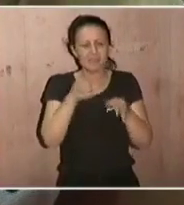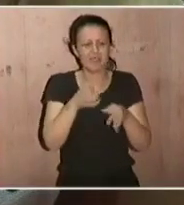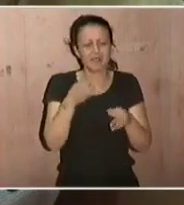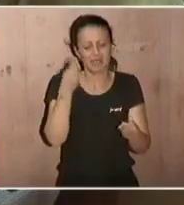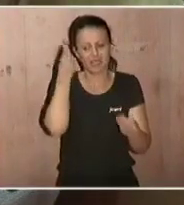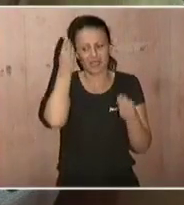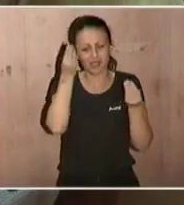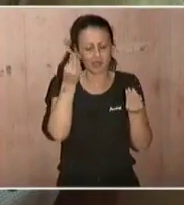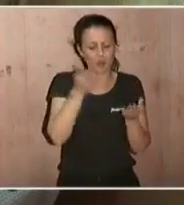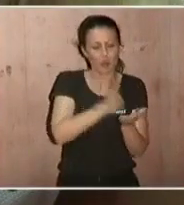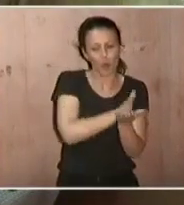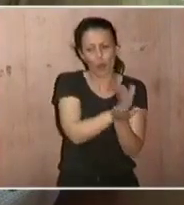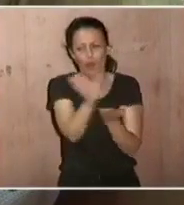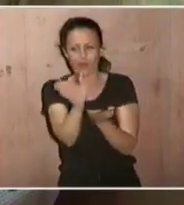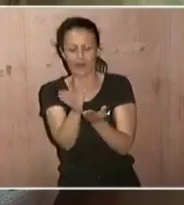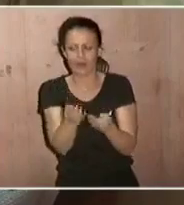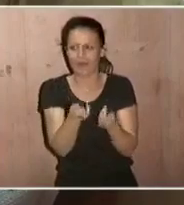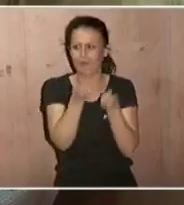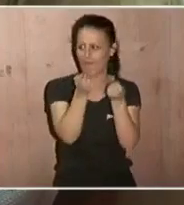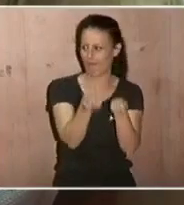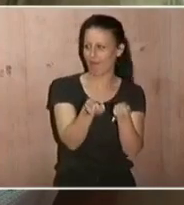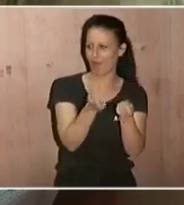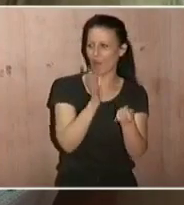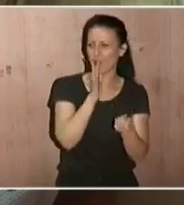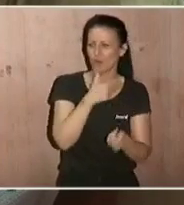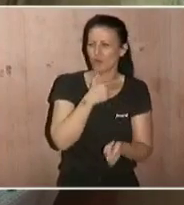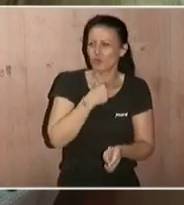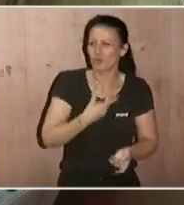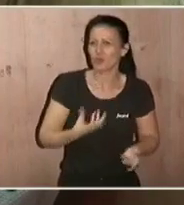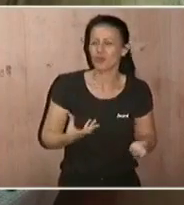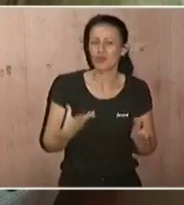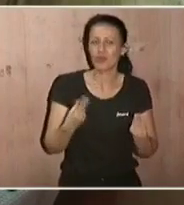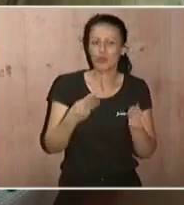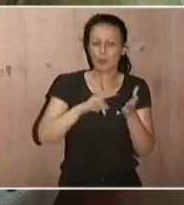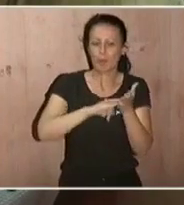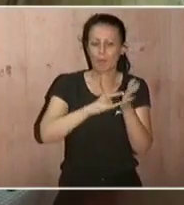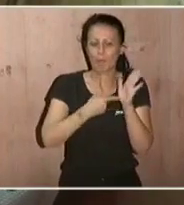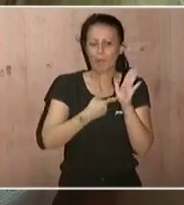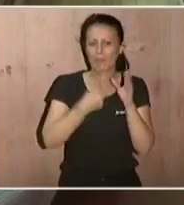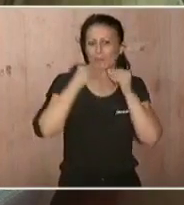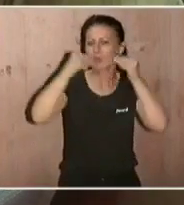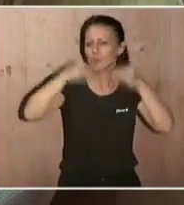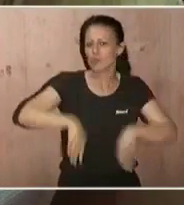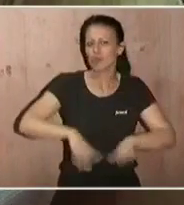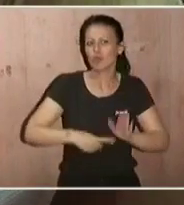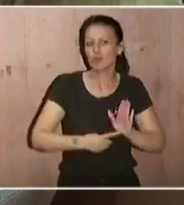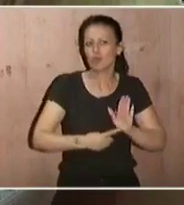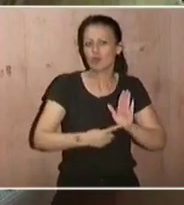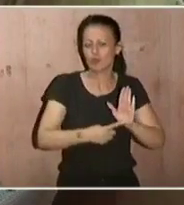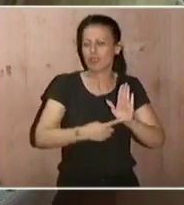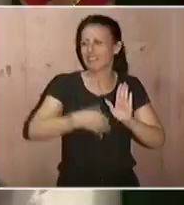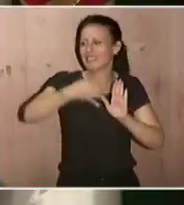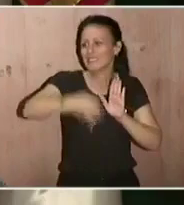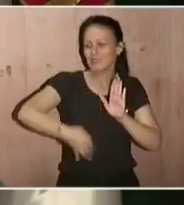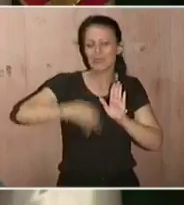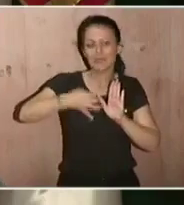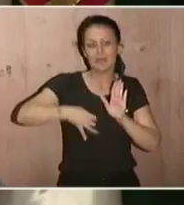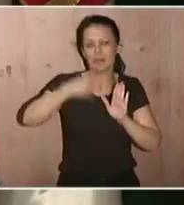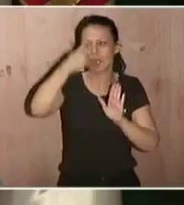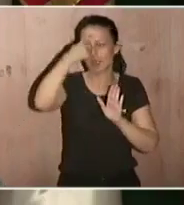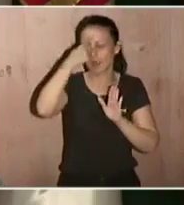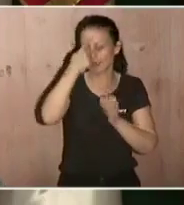vías alternativas, y por eso me gusta tanto emplear el método histórico, condicionado siempre por mi creencia